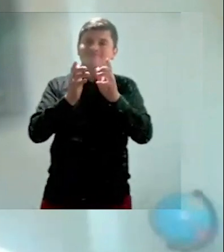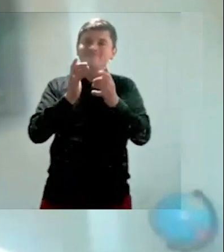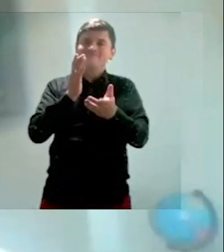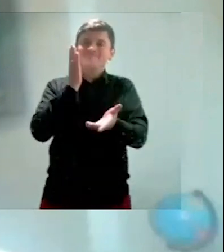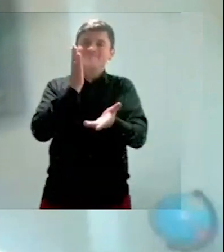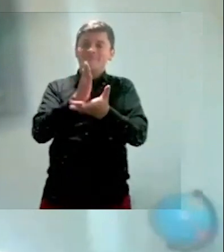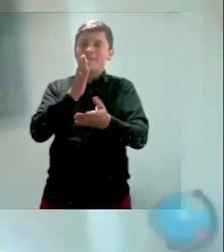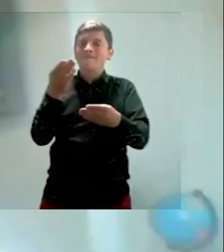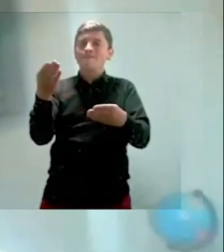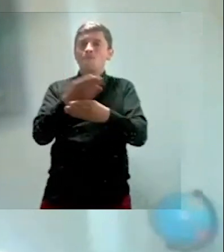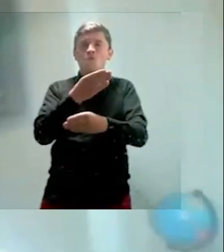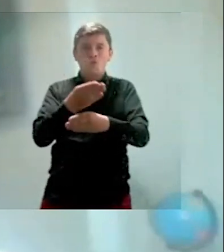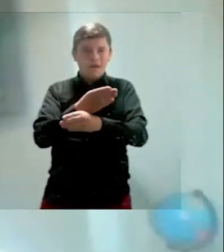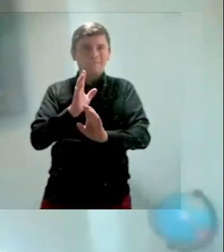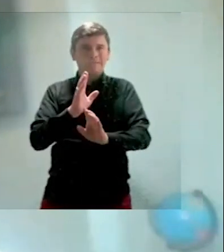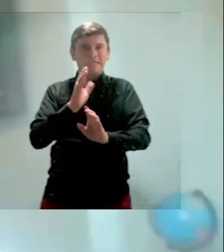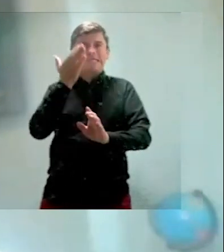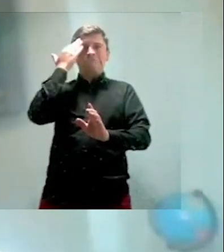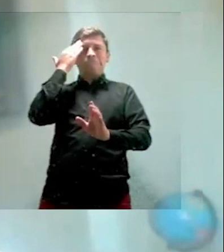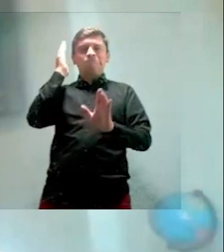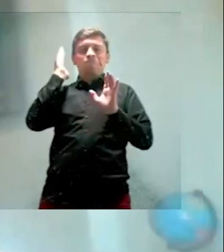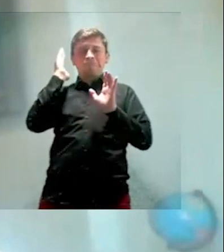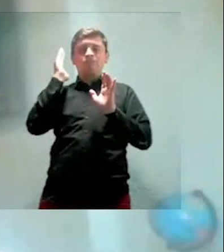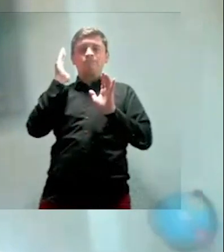que era una cosa que no existía y eso estuvo